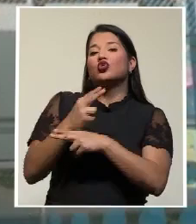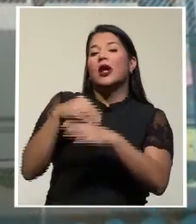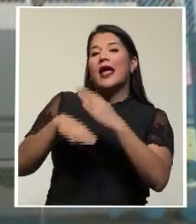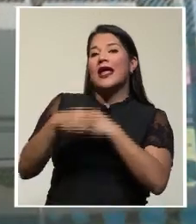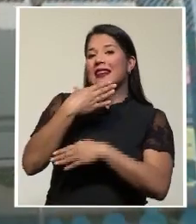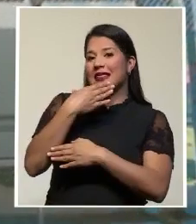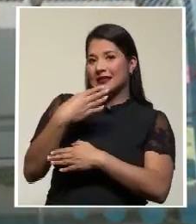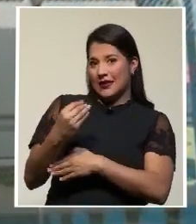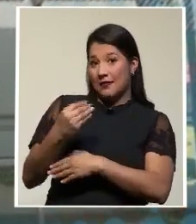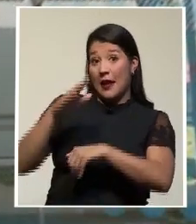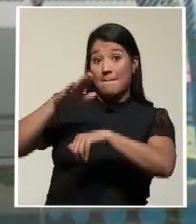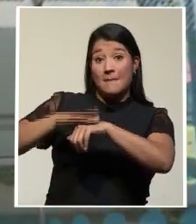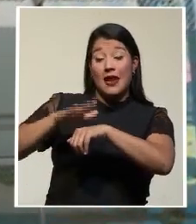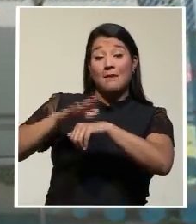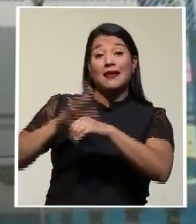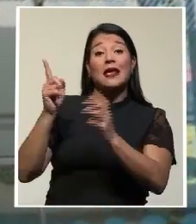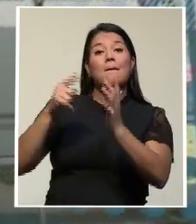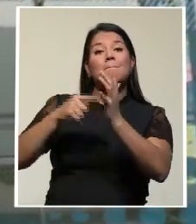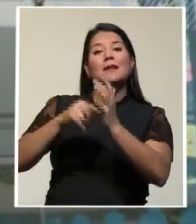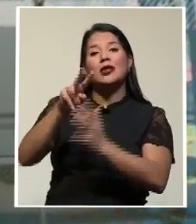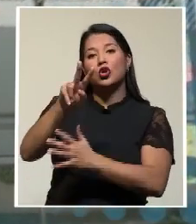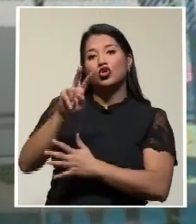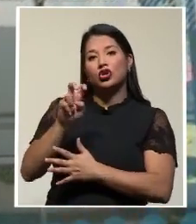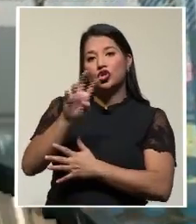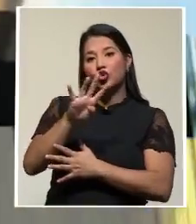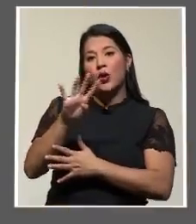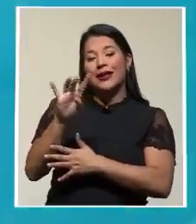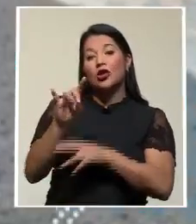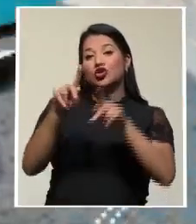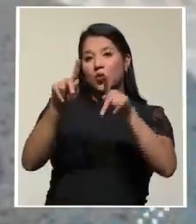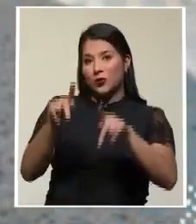para 1.248 privados de libertad.